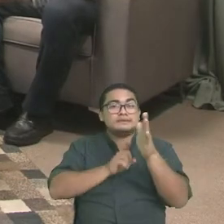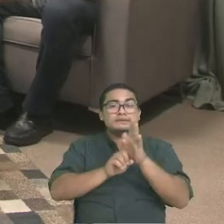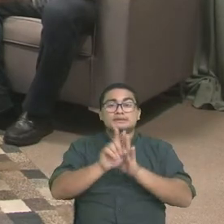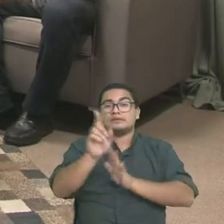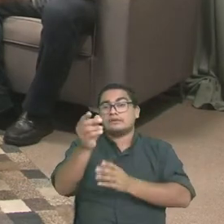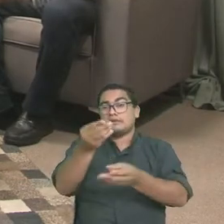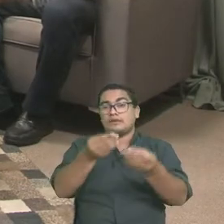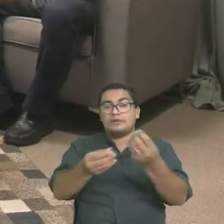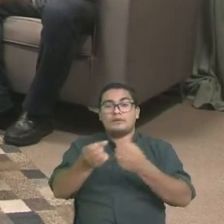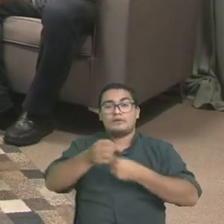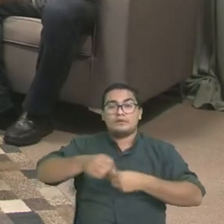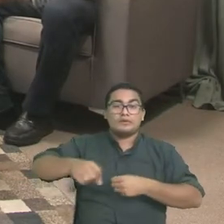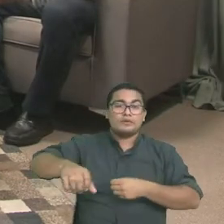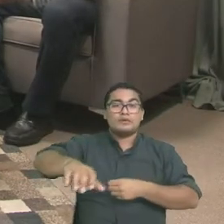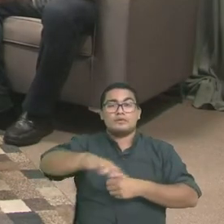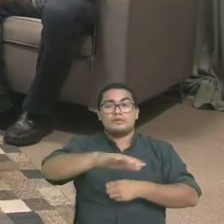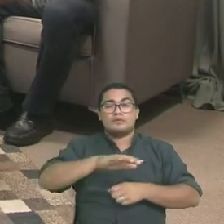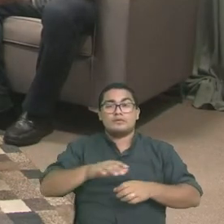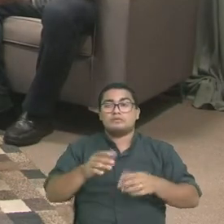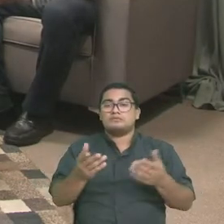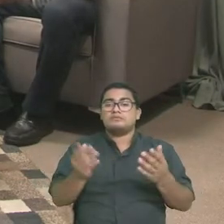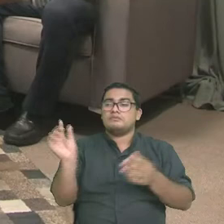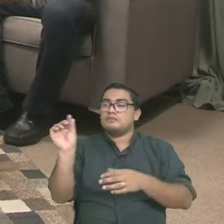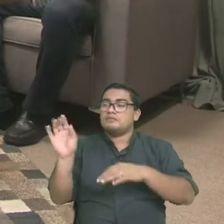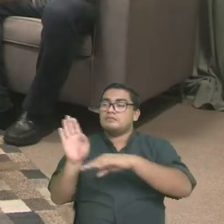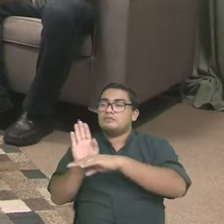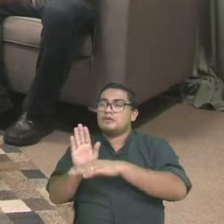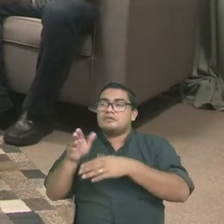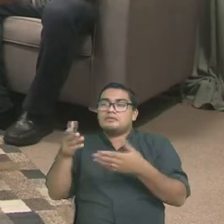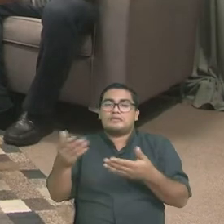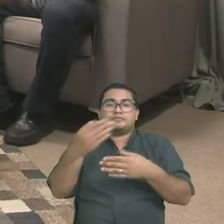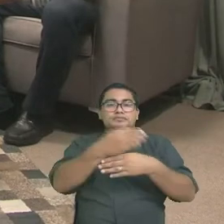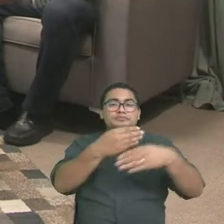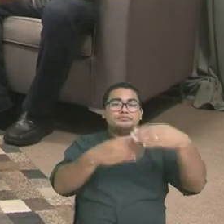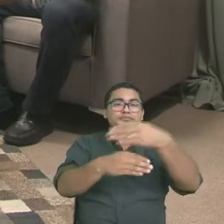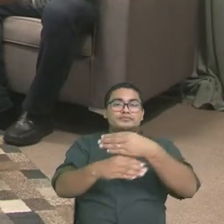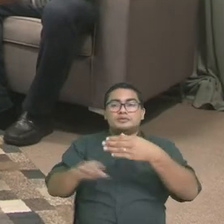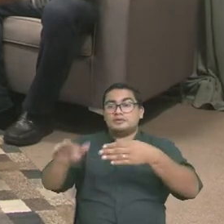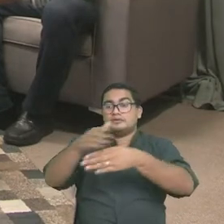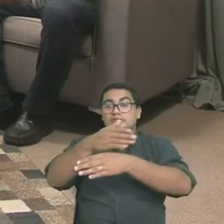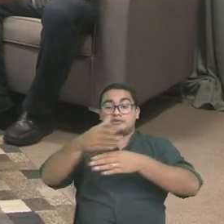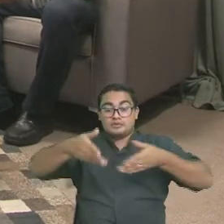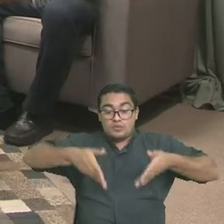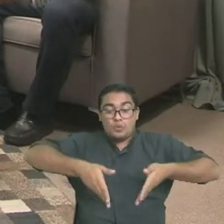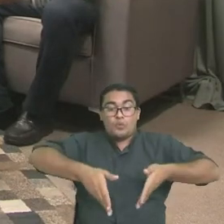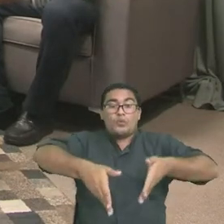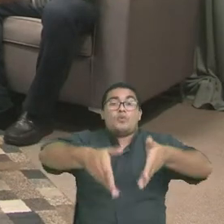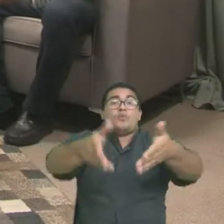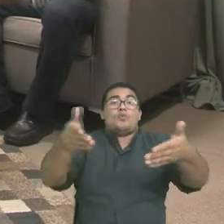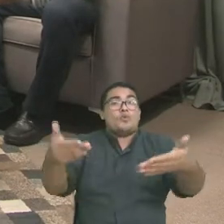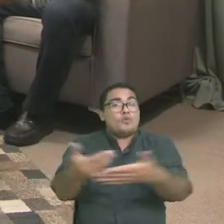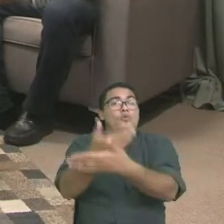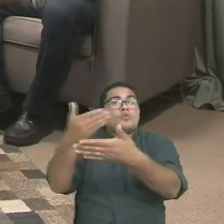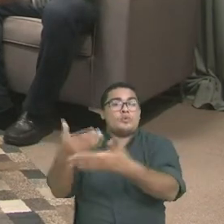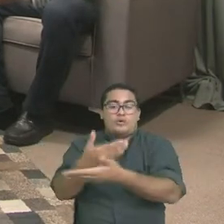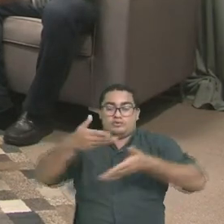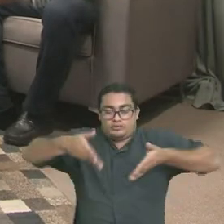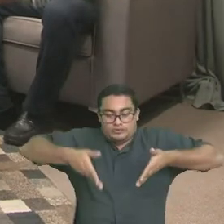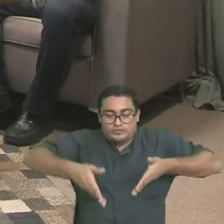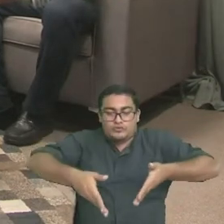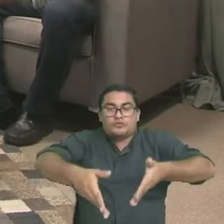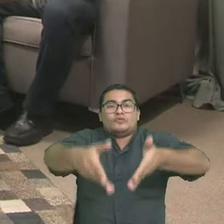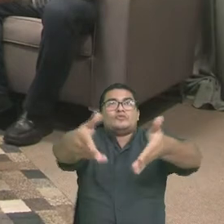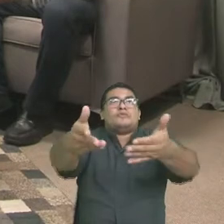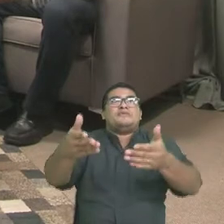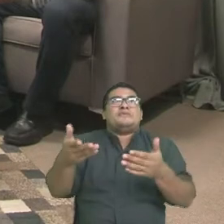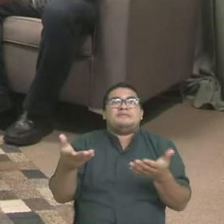de nuestro país. Préstamos para infraestructura, para todas esas carreteras que estamos viendo ahora, que han convertido a Nicaragua